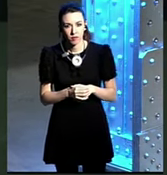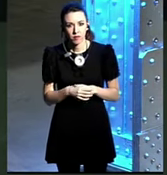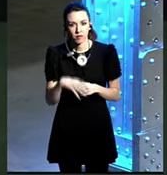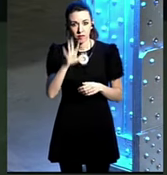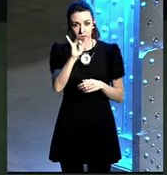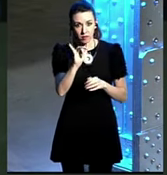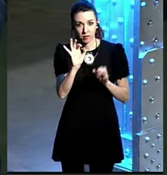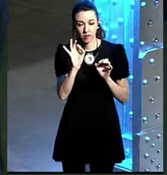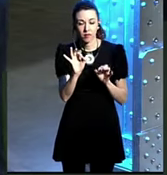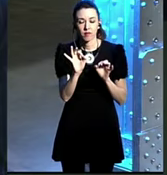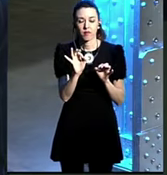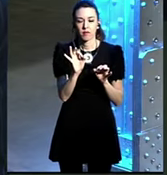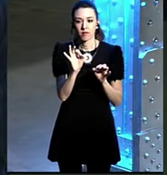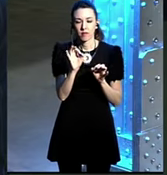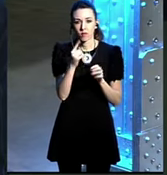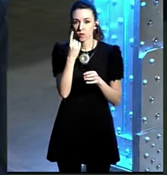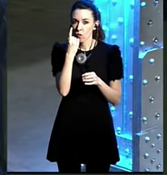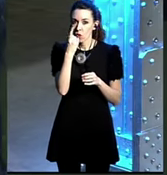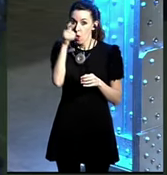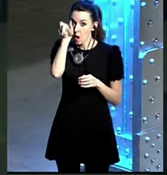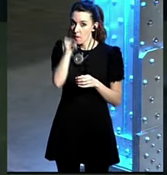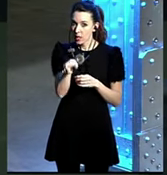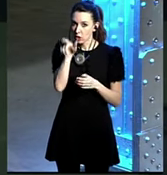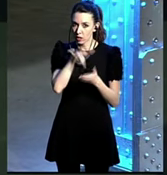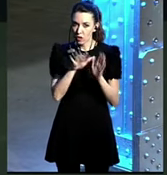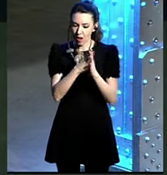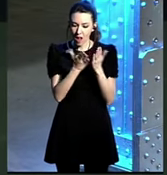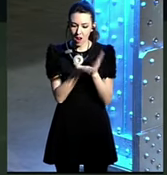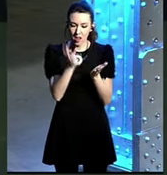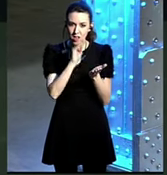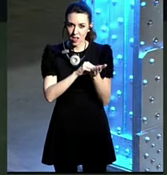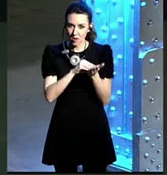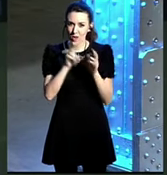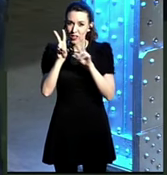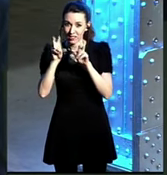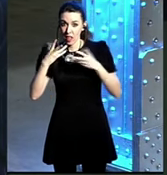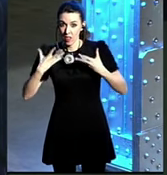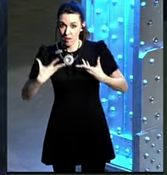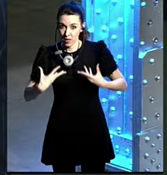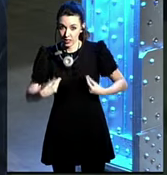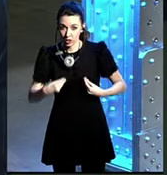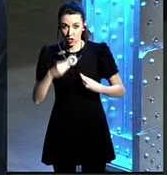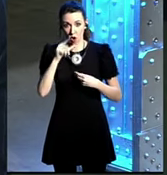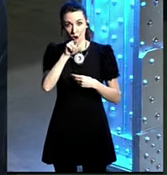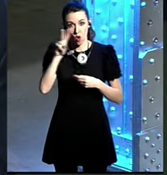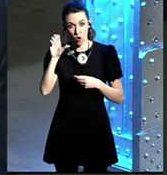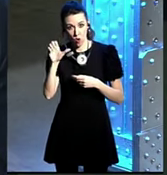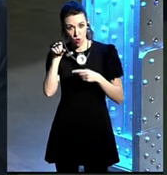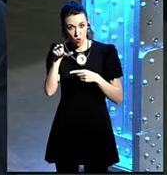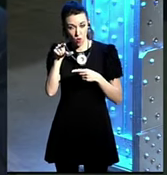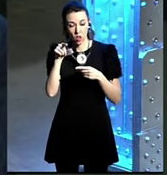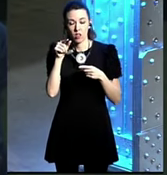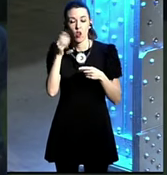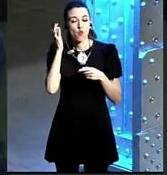Yes, that's one of the people. Sí, esa es una de las personas que están en el libro de depresión, Laura Anderson. Esta mujer que de